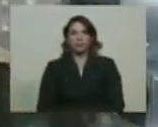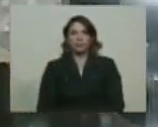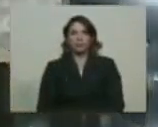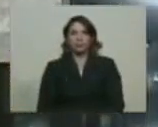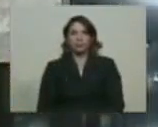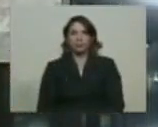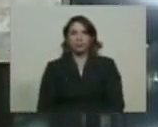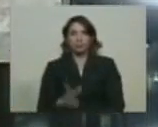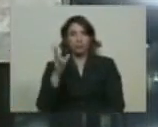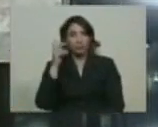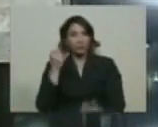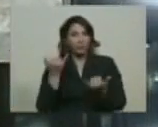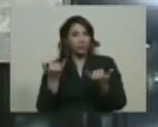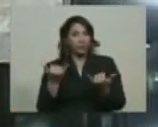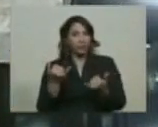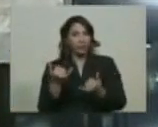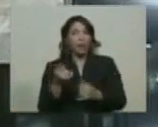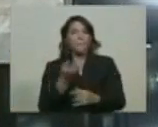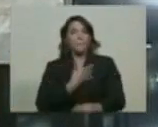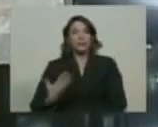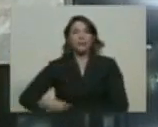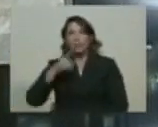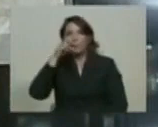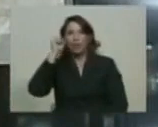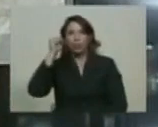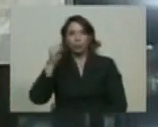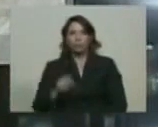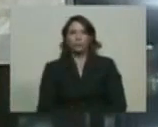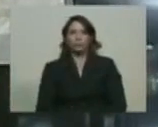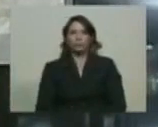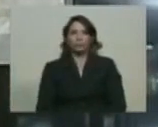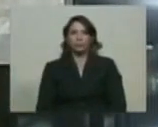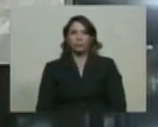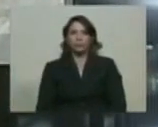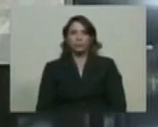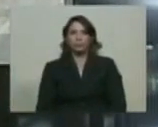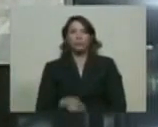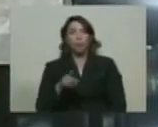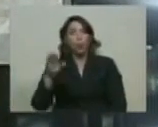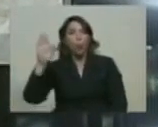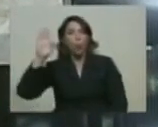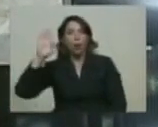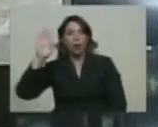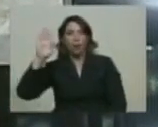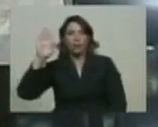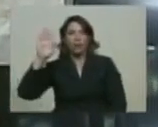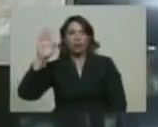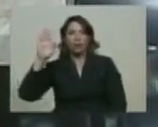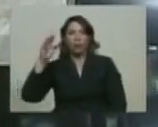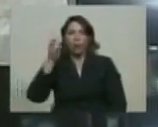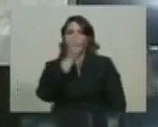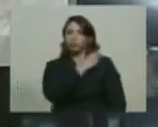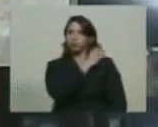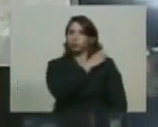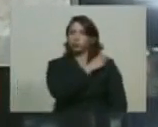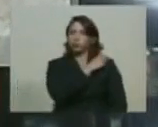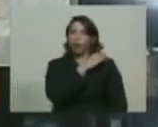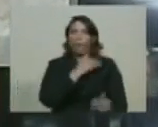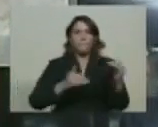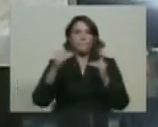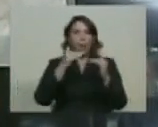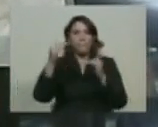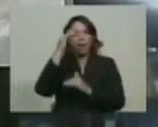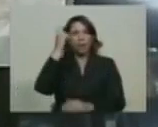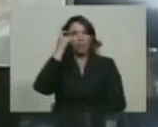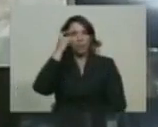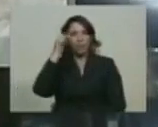Escuchaban el momento en que el jefe de Estado venezolano, Nicolás Maduro Moros, tomó juramento de los oficiales ascendidos el día de